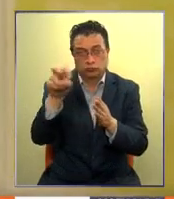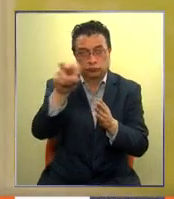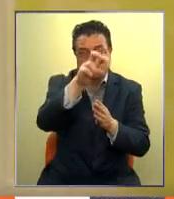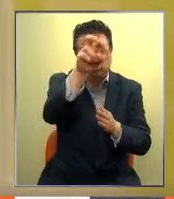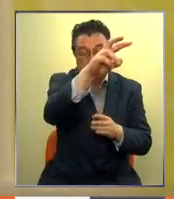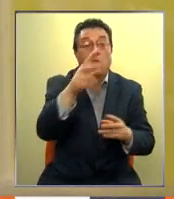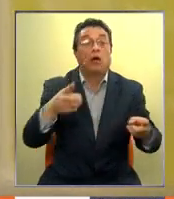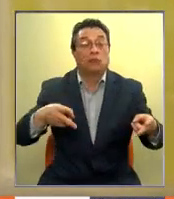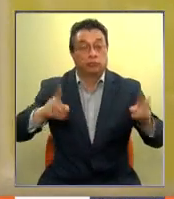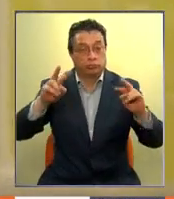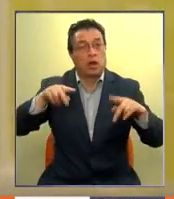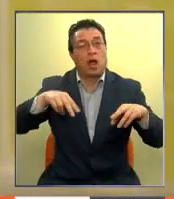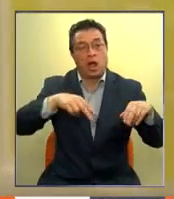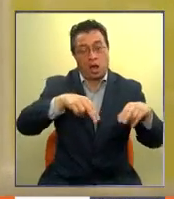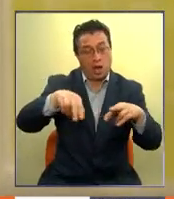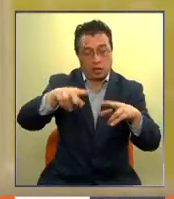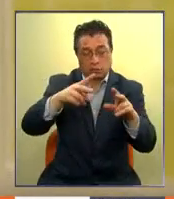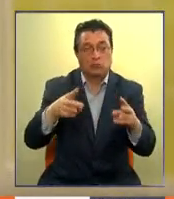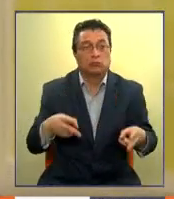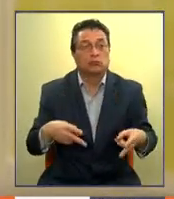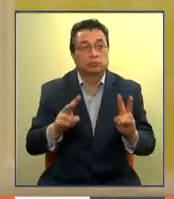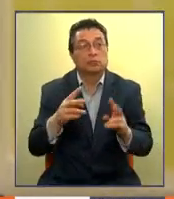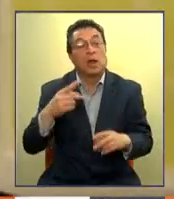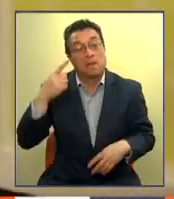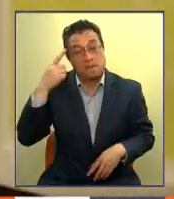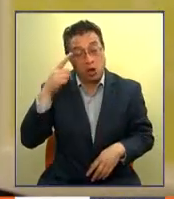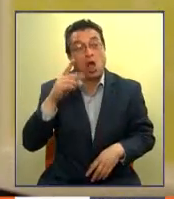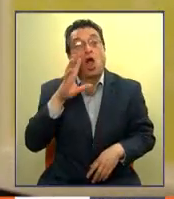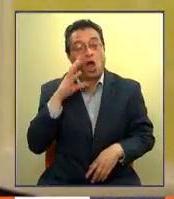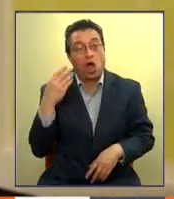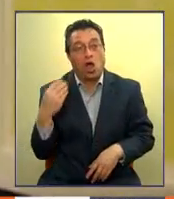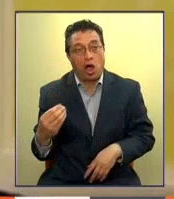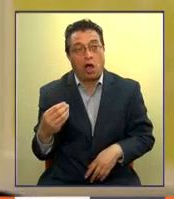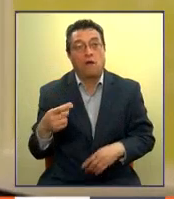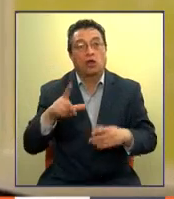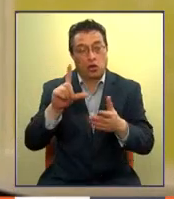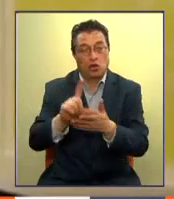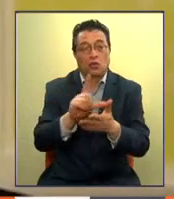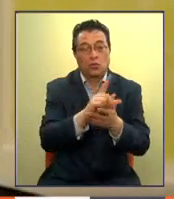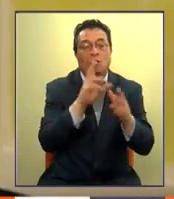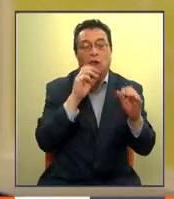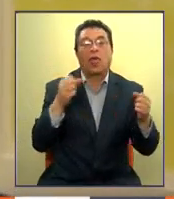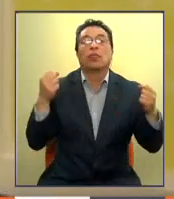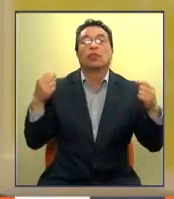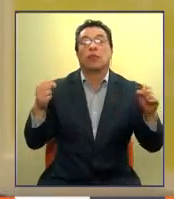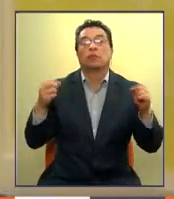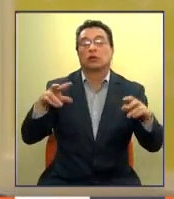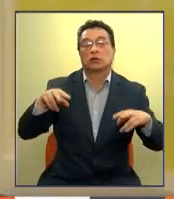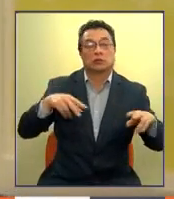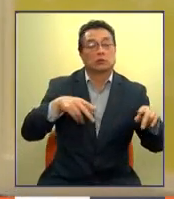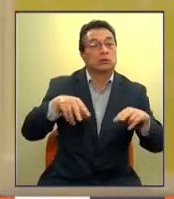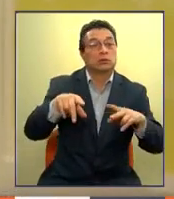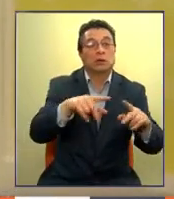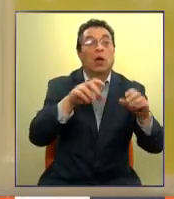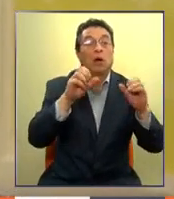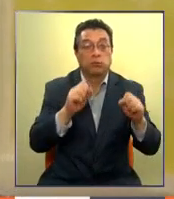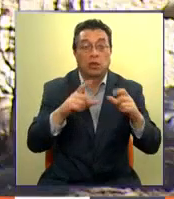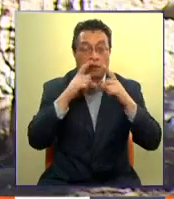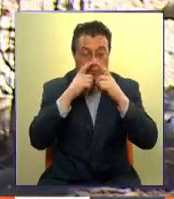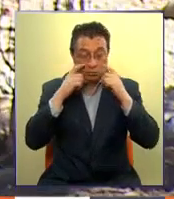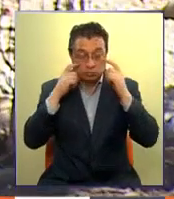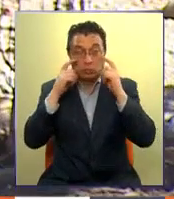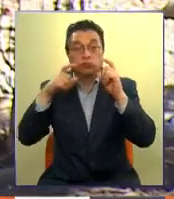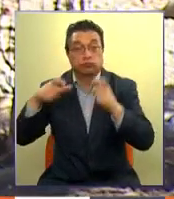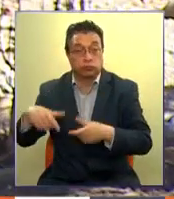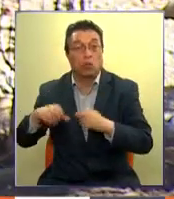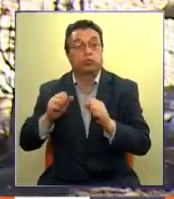habilitados para caminar. Por supuesto que ahí, en un ambiente deportivo, se puede dejar de usar mascarilla.